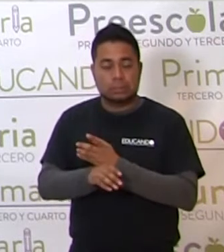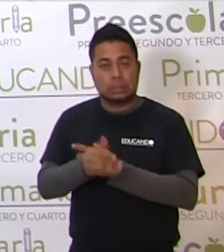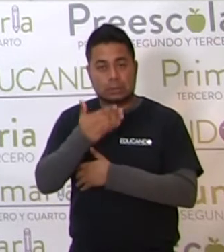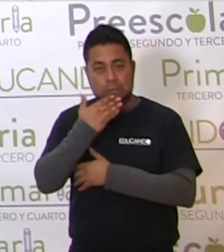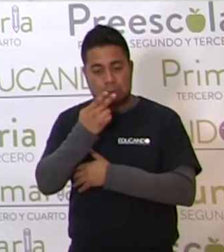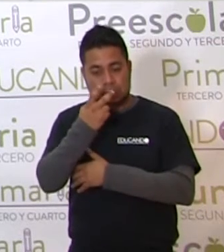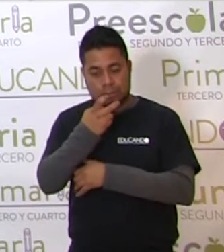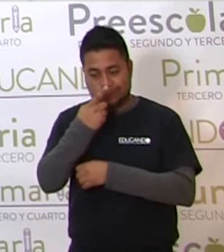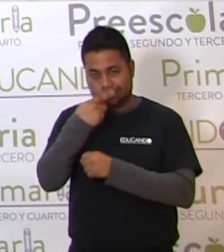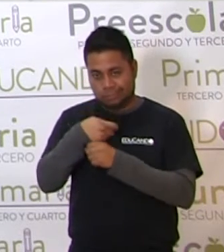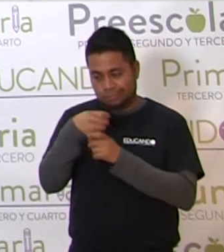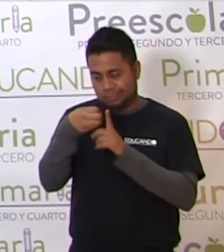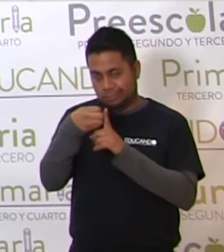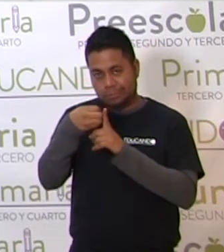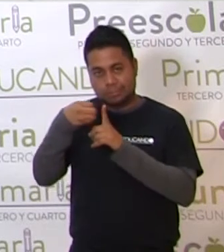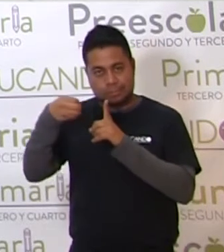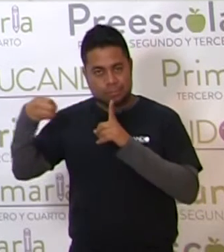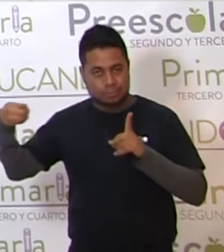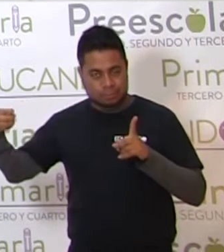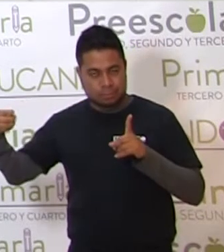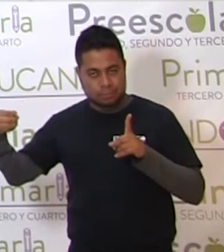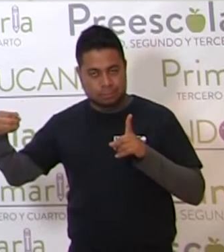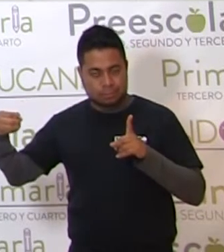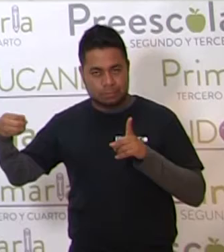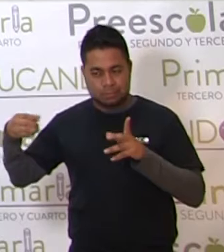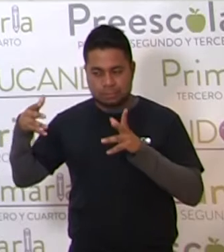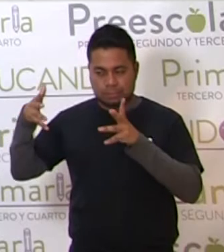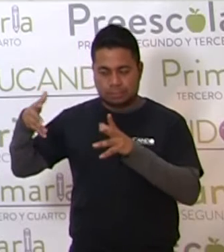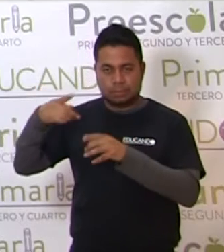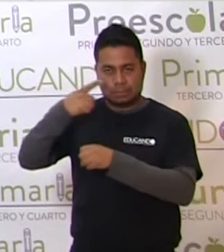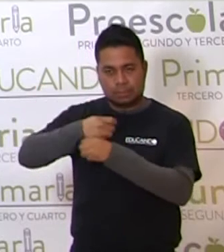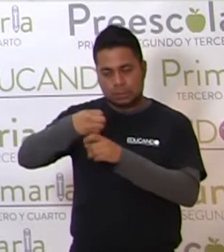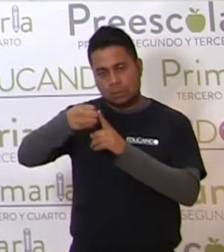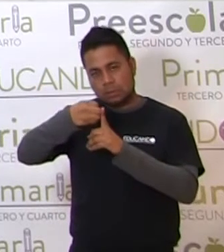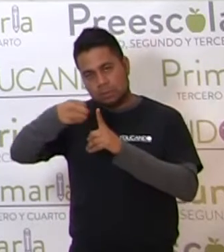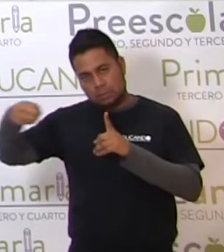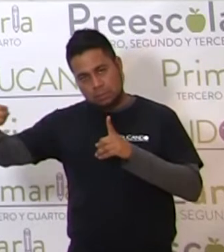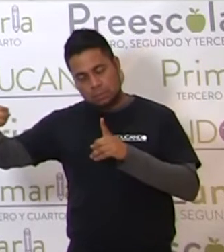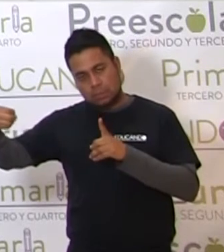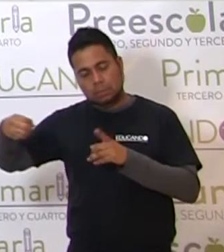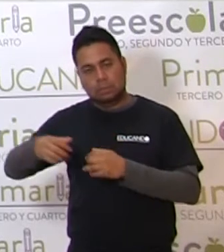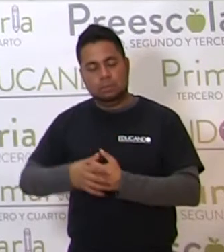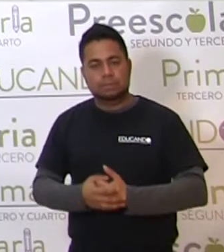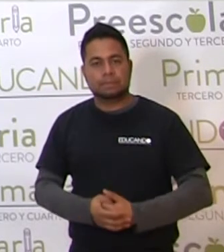ese es el primer el primer verso que tenemos acá